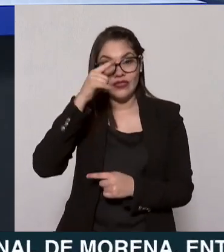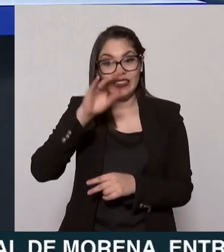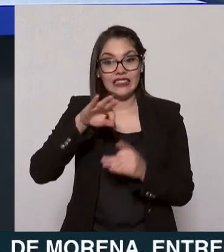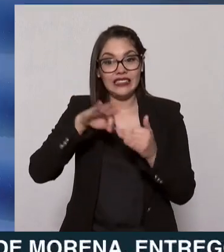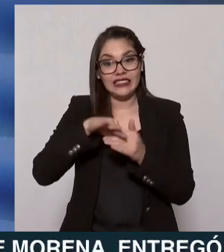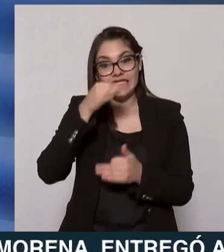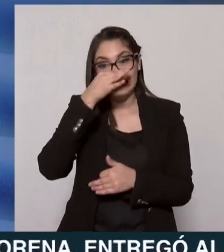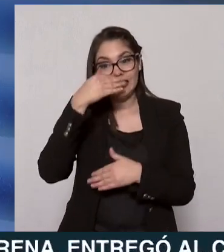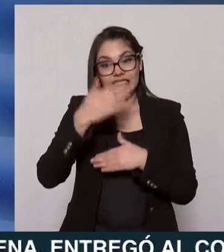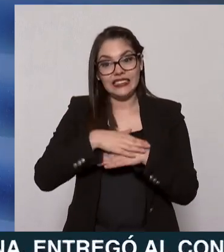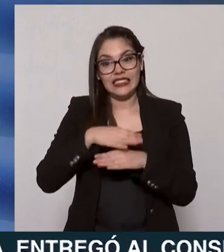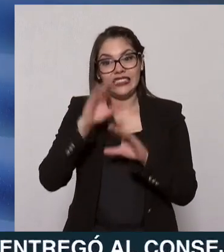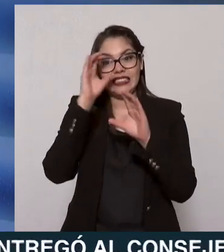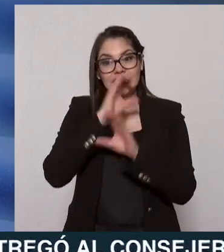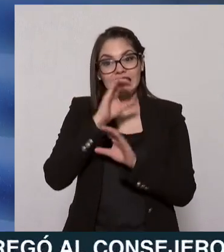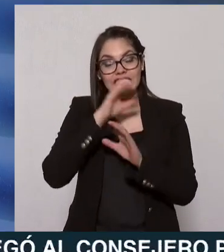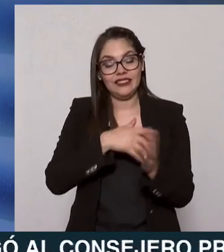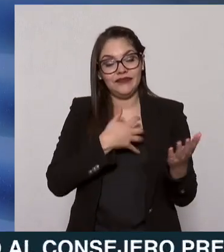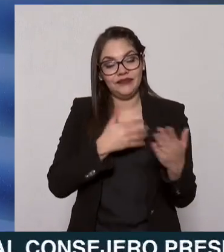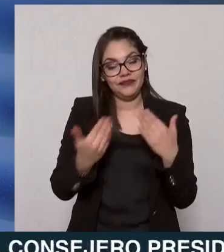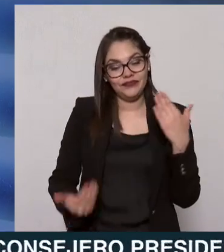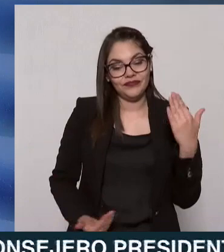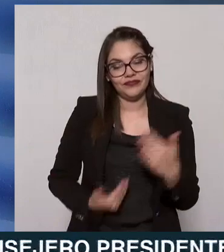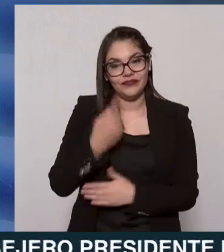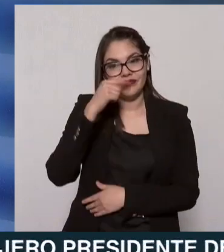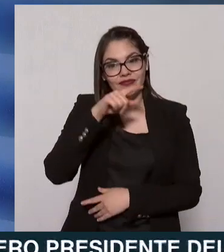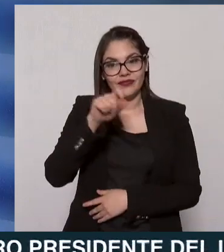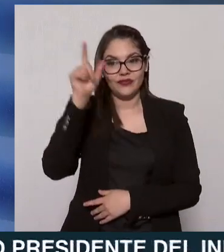le canten las mañanitas a la Virgen de Guadalupe.